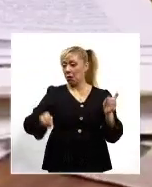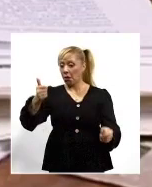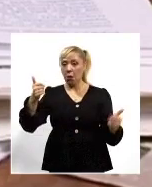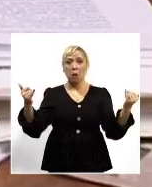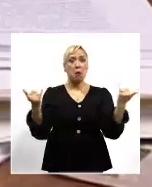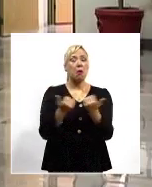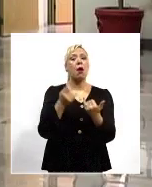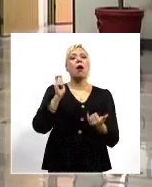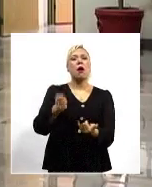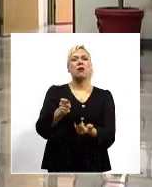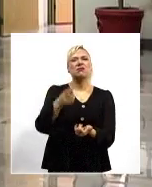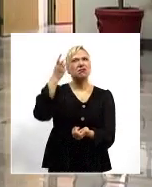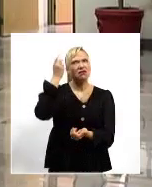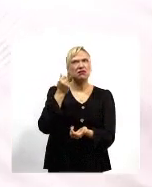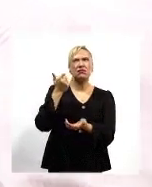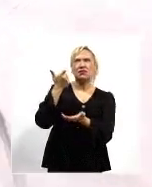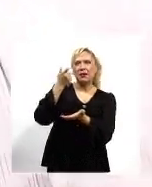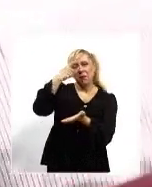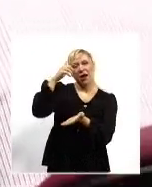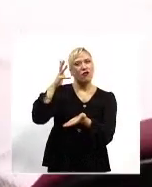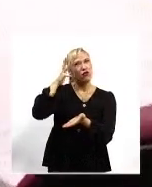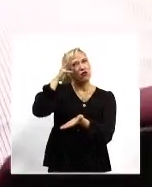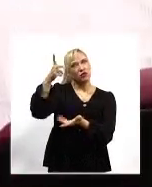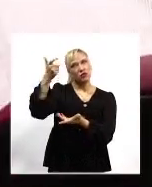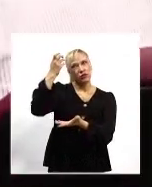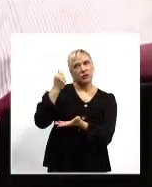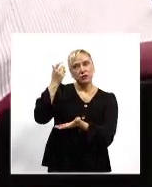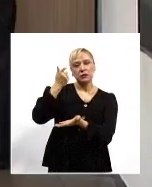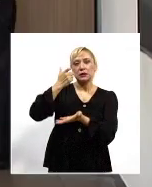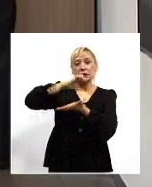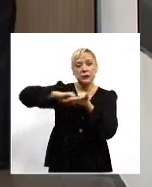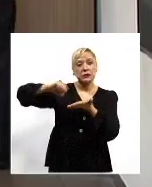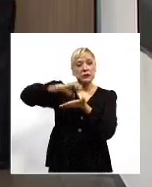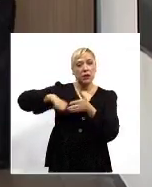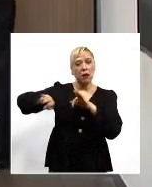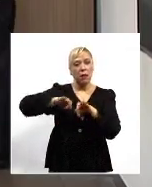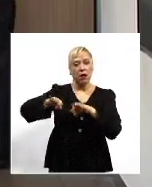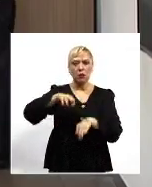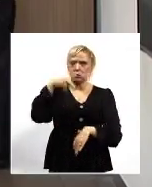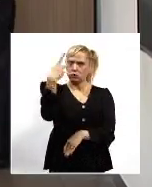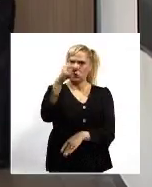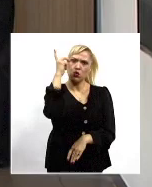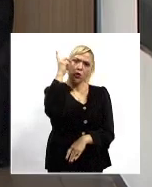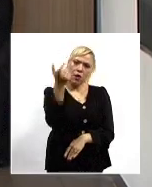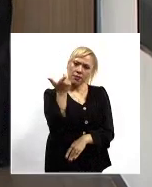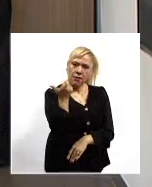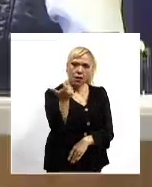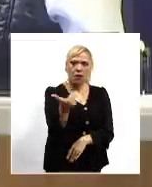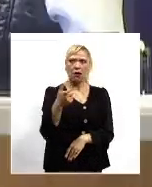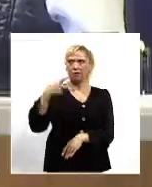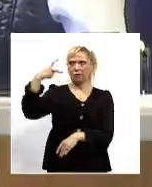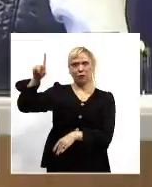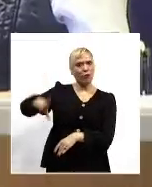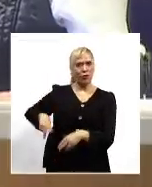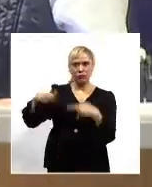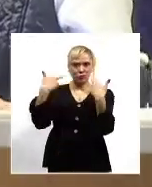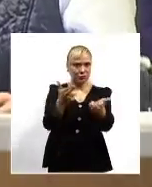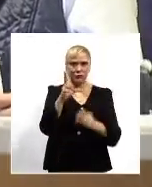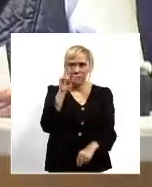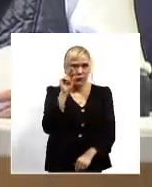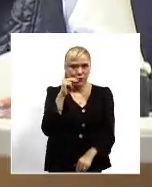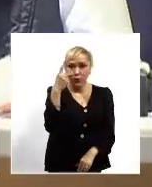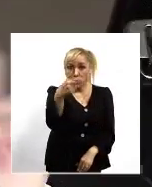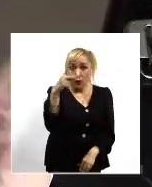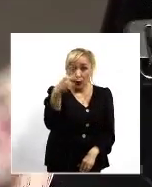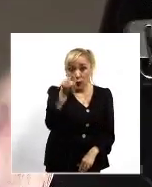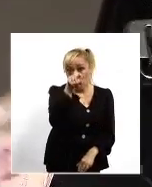al analizar la procedencia de la demanda en la que se reclama su devolución debe tomar en cuenta este aspecto. Agregó que cuando un trabajador realiza